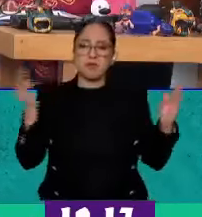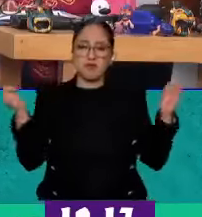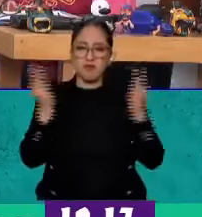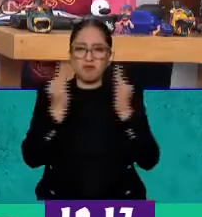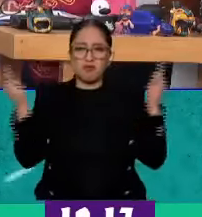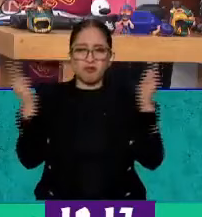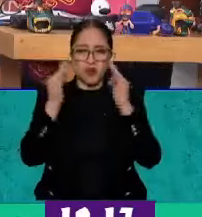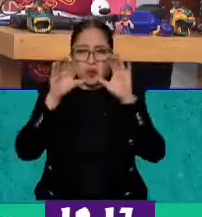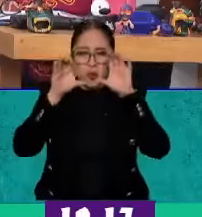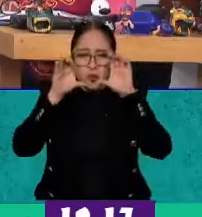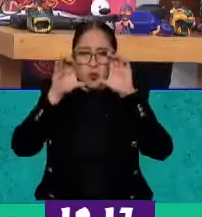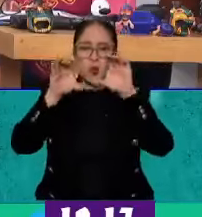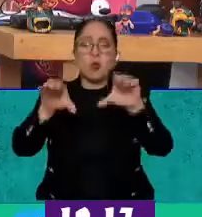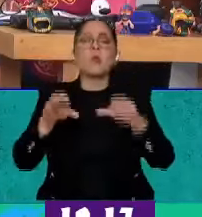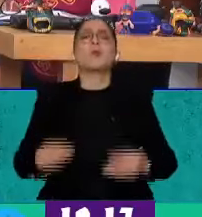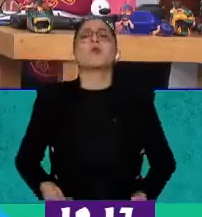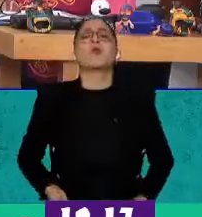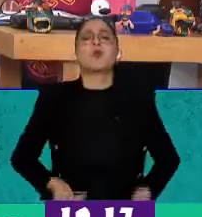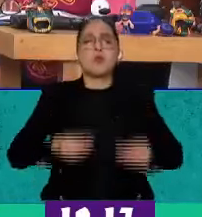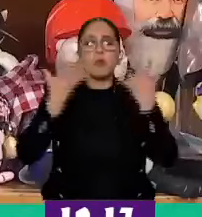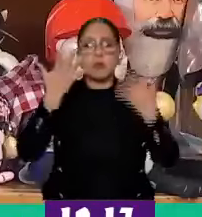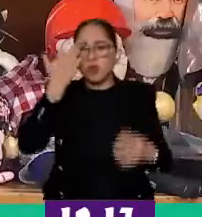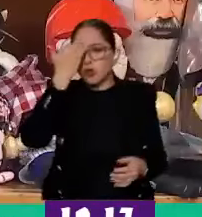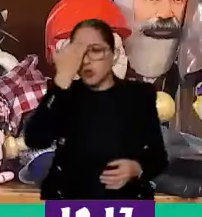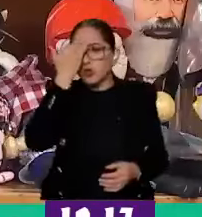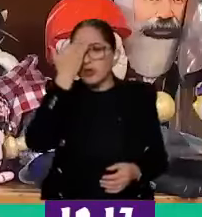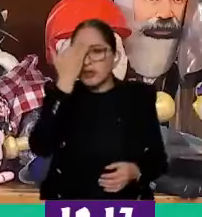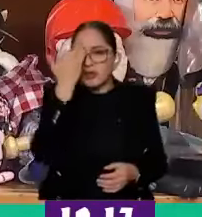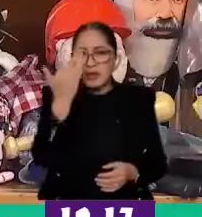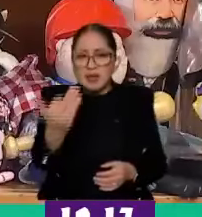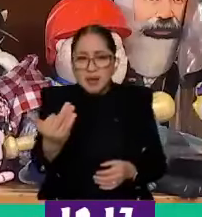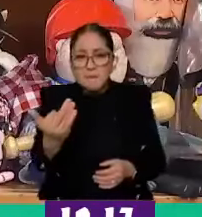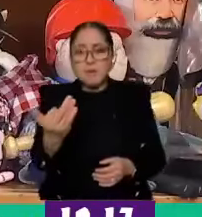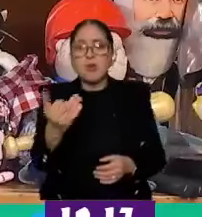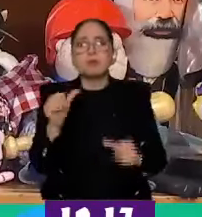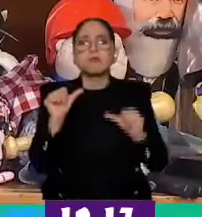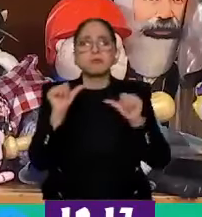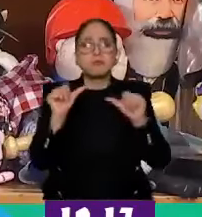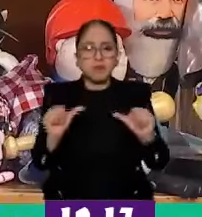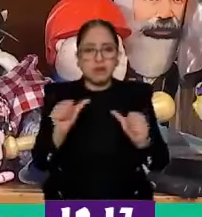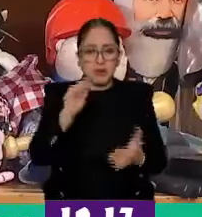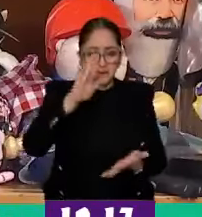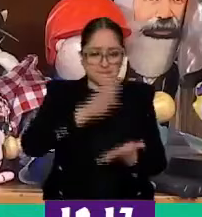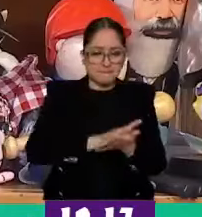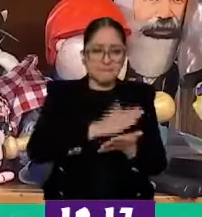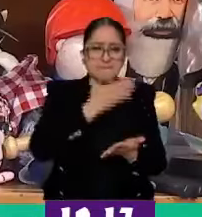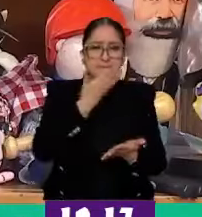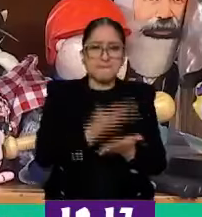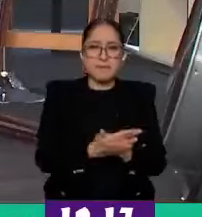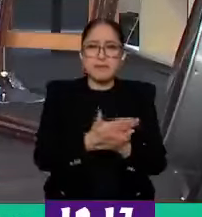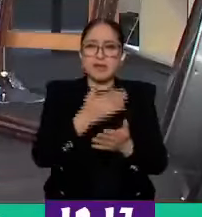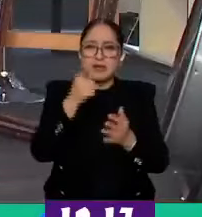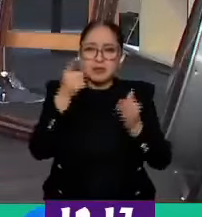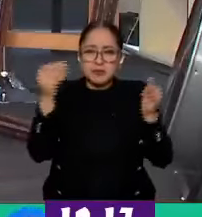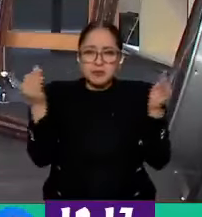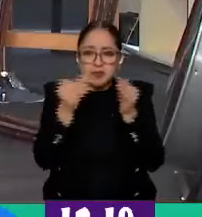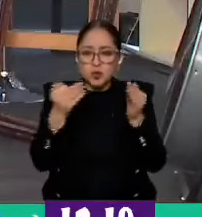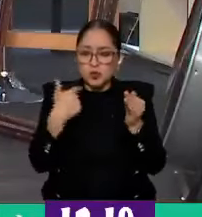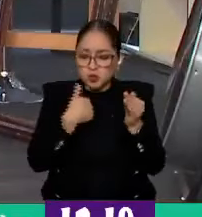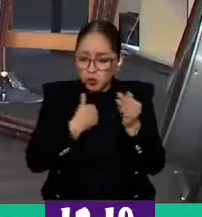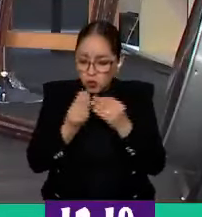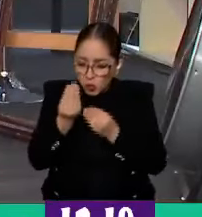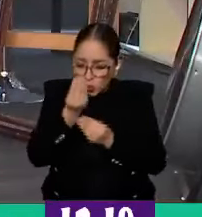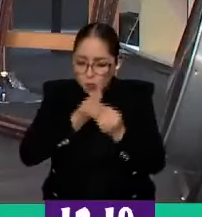evidentemente, ¿verdad? ¿Cuánto tiempo puede sobrevivir un bistec en el congelador y me lo como y no tengo